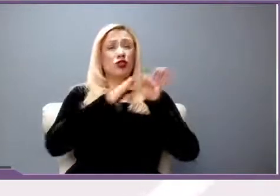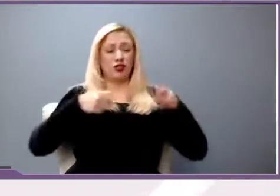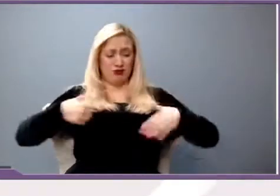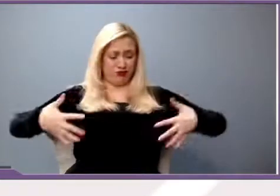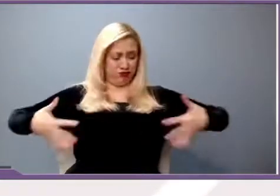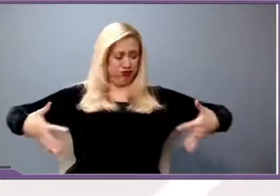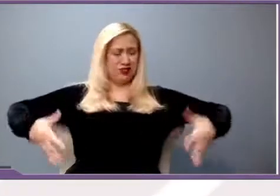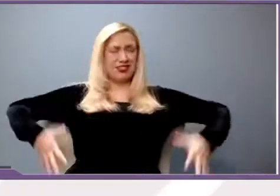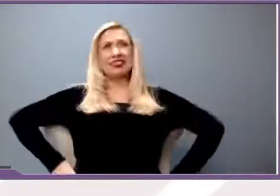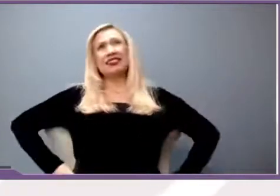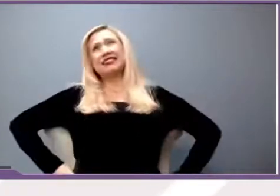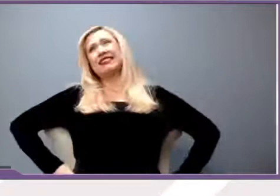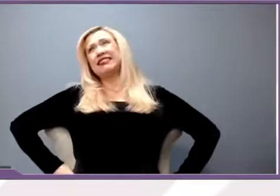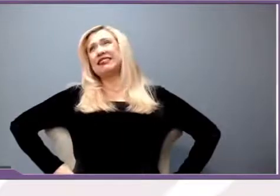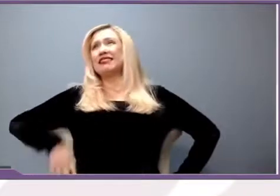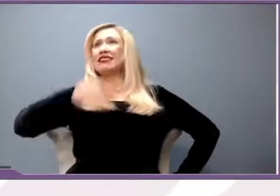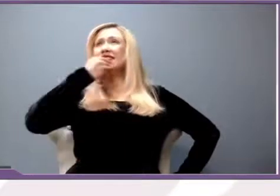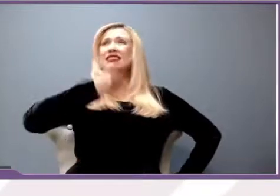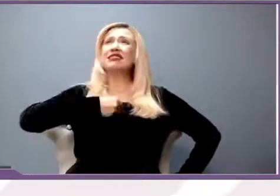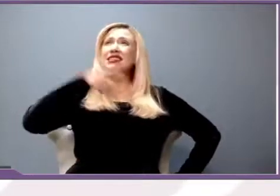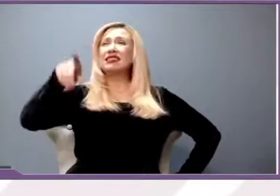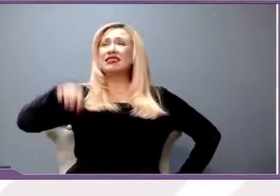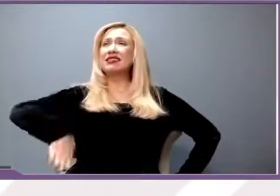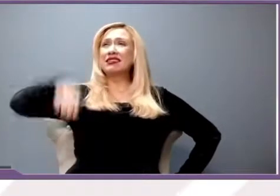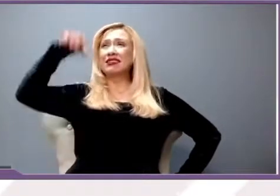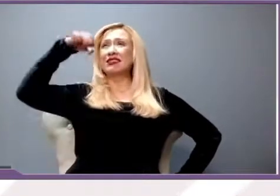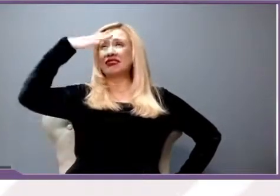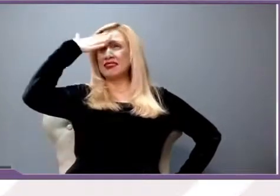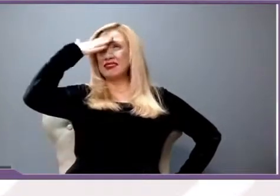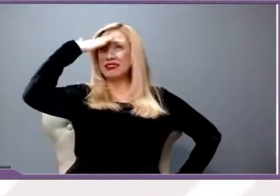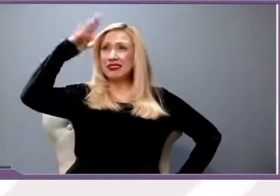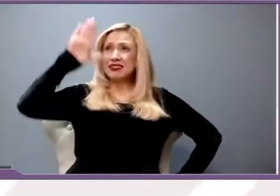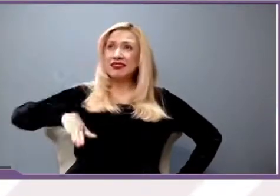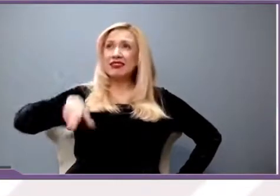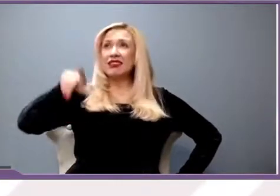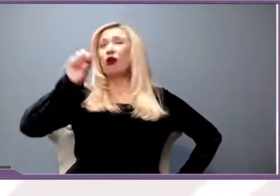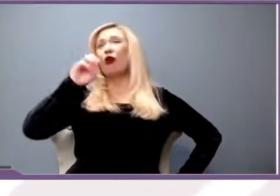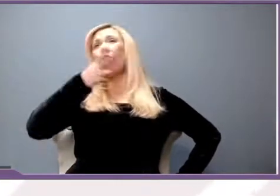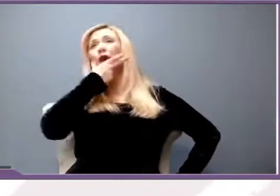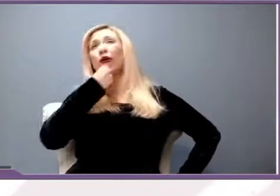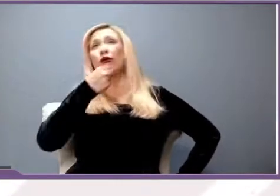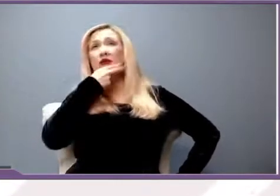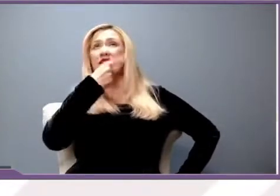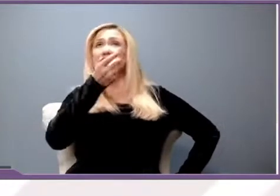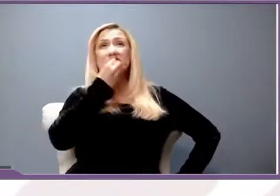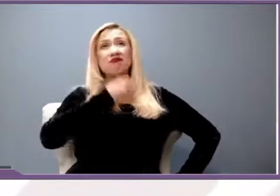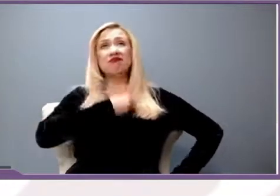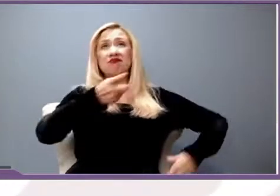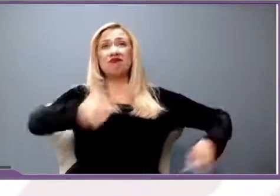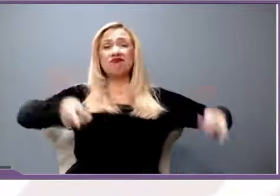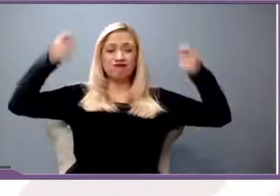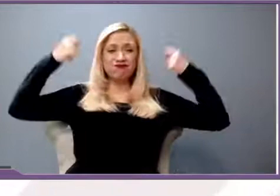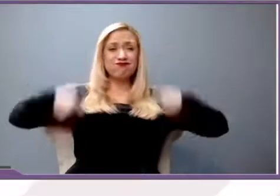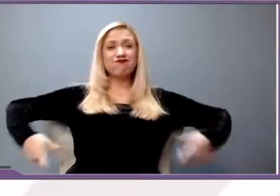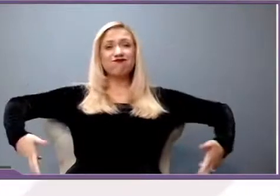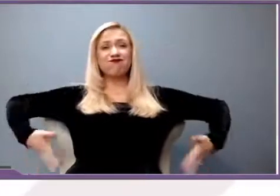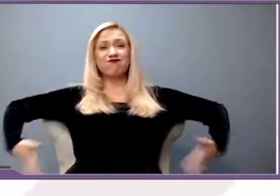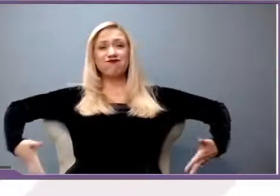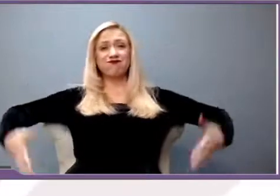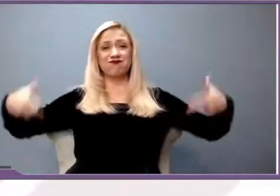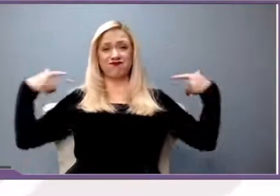que probarme ropa más grande o ropa que estaba destinada, entre comillas, para hombres, ¿no? Porque eran más anchas de